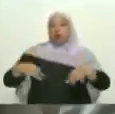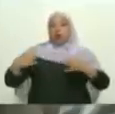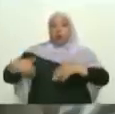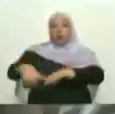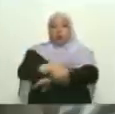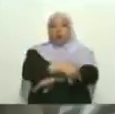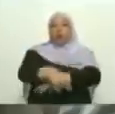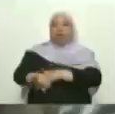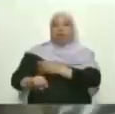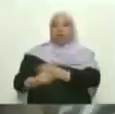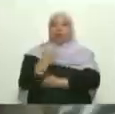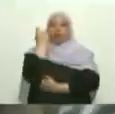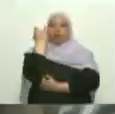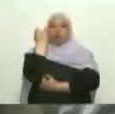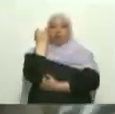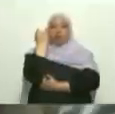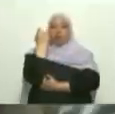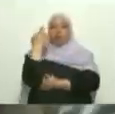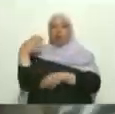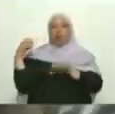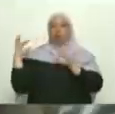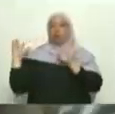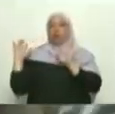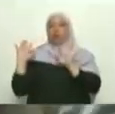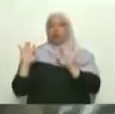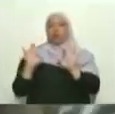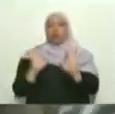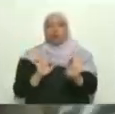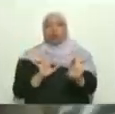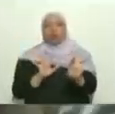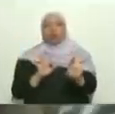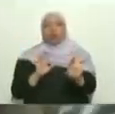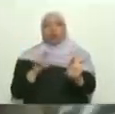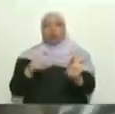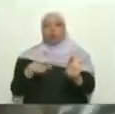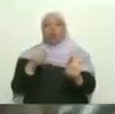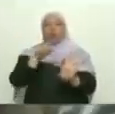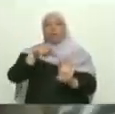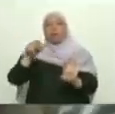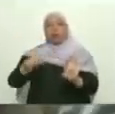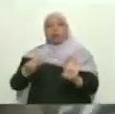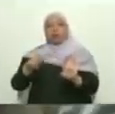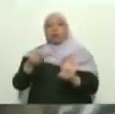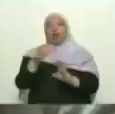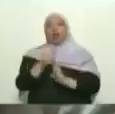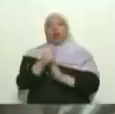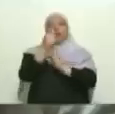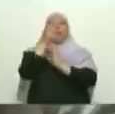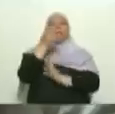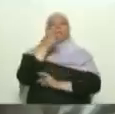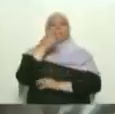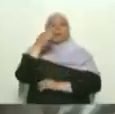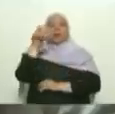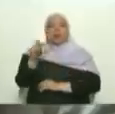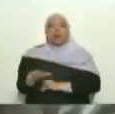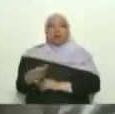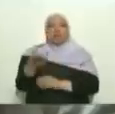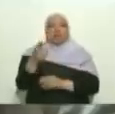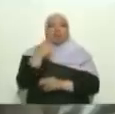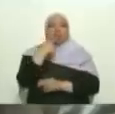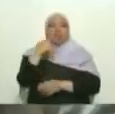engañó a la tropa, para decirlo de alguna manera. Este caso aún sigue en